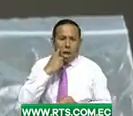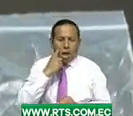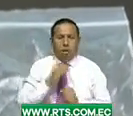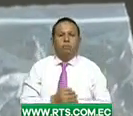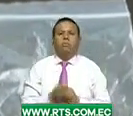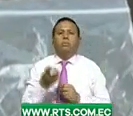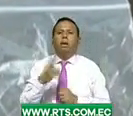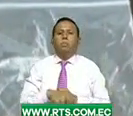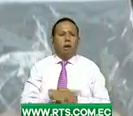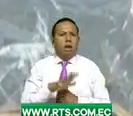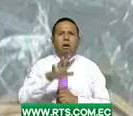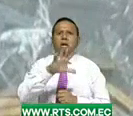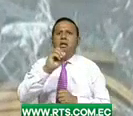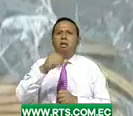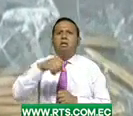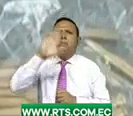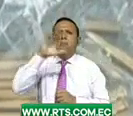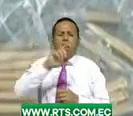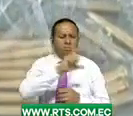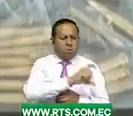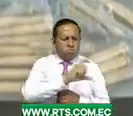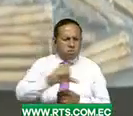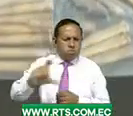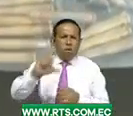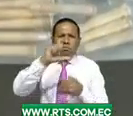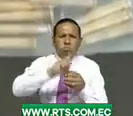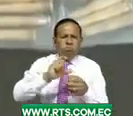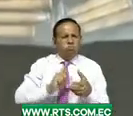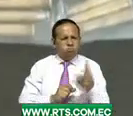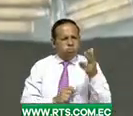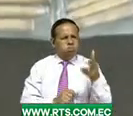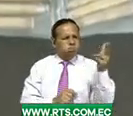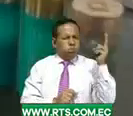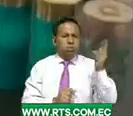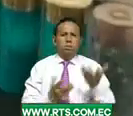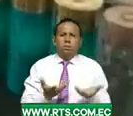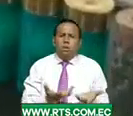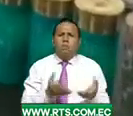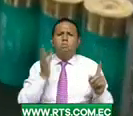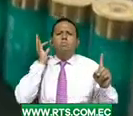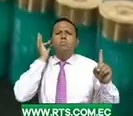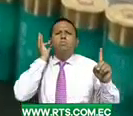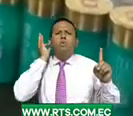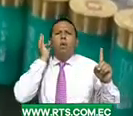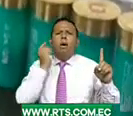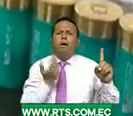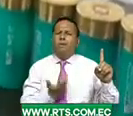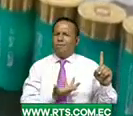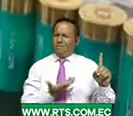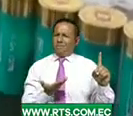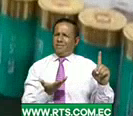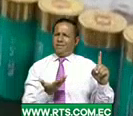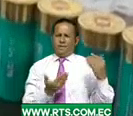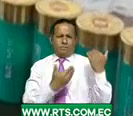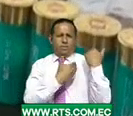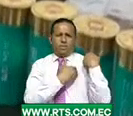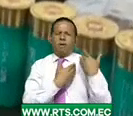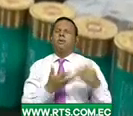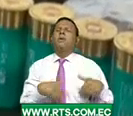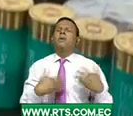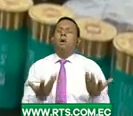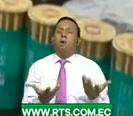500 municiones de diferente calibre, es decir, en poder de una mujer, un verdadero arsenal. Las armas serán periciadas en el Departamento